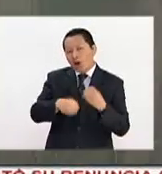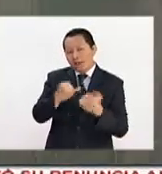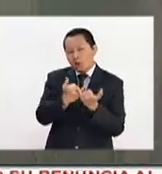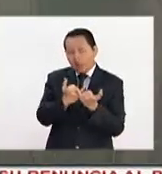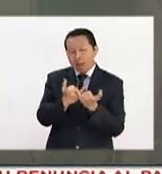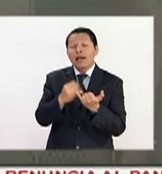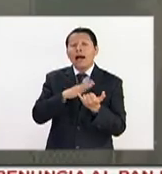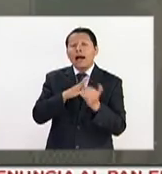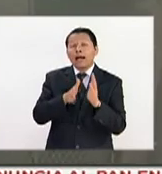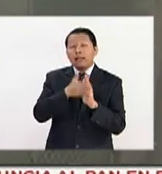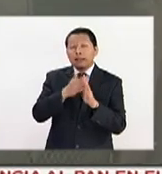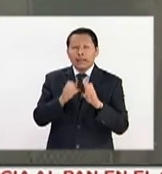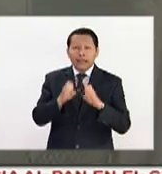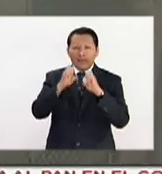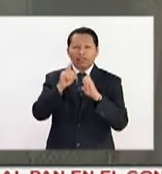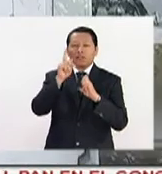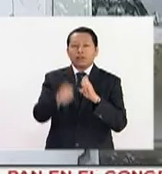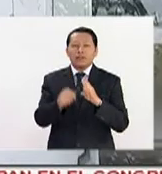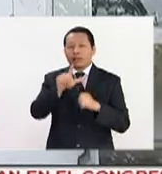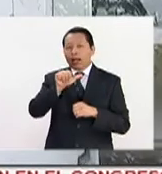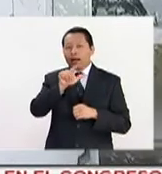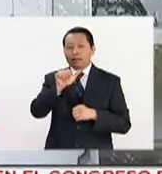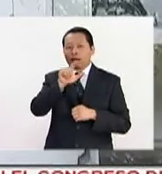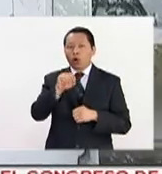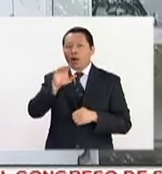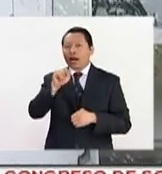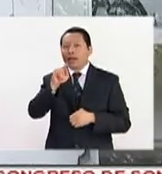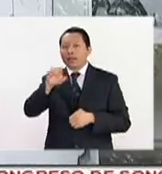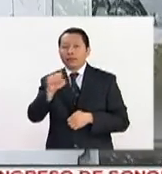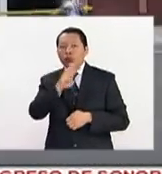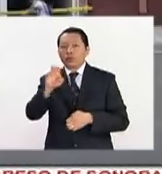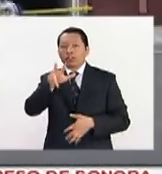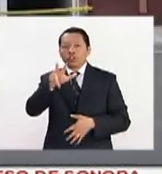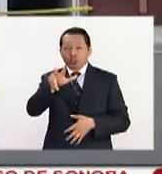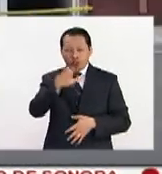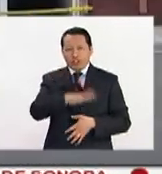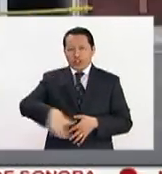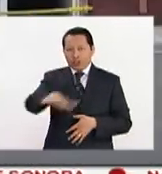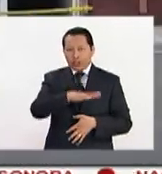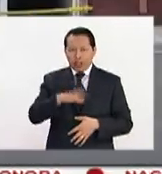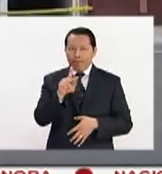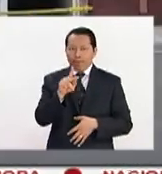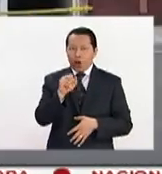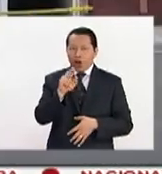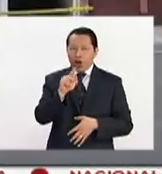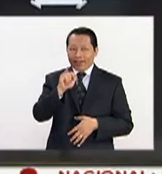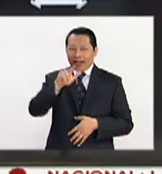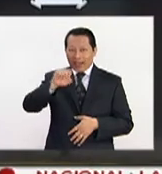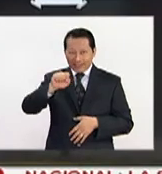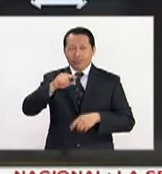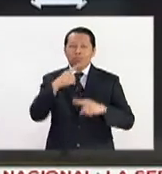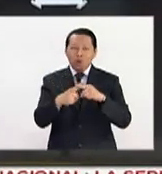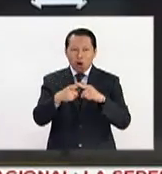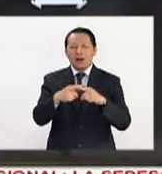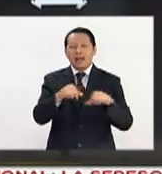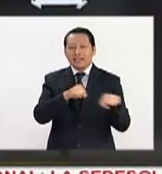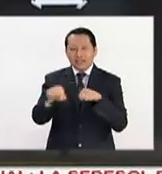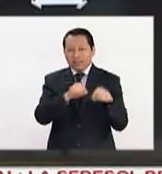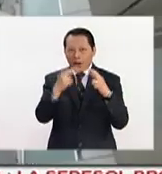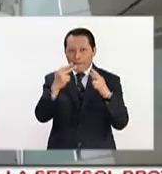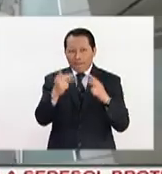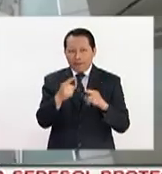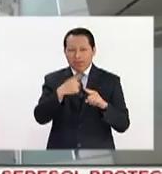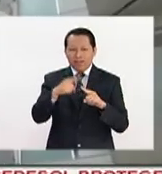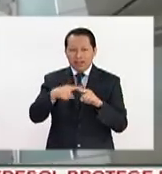seguridad estructural del edificio ubicado en Lázaro Cárdenas 418 en la colonia Portales por los daños que sufrió el sismo.